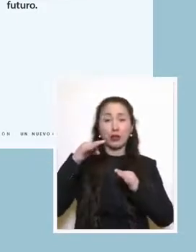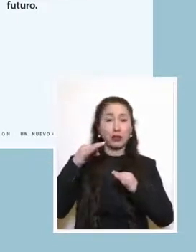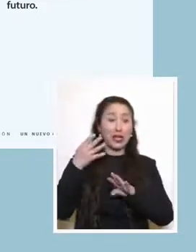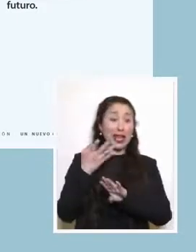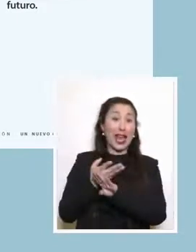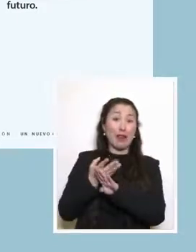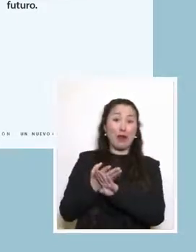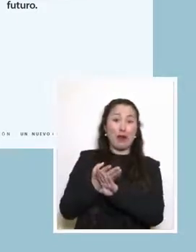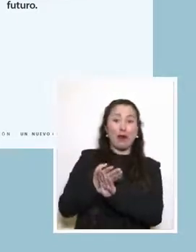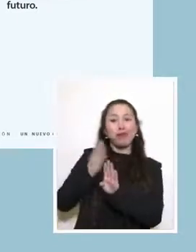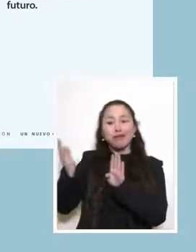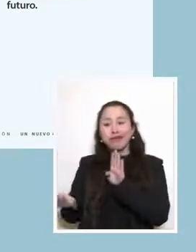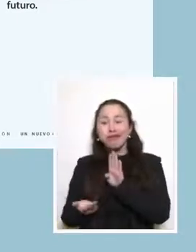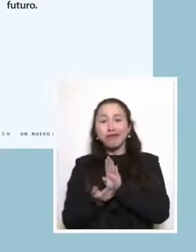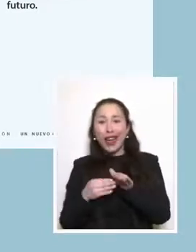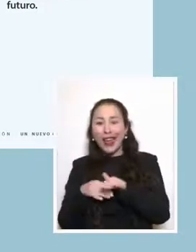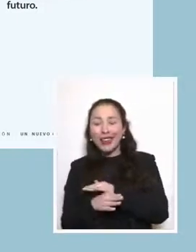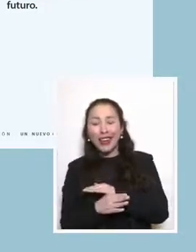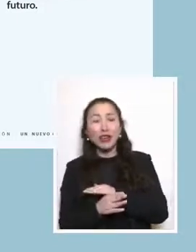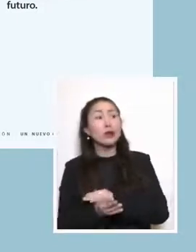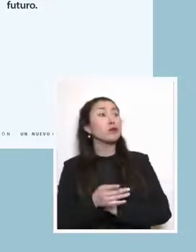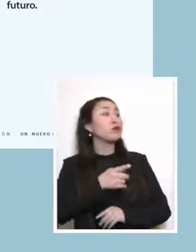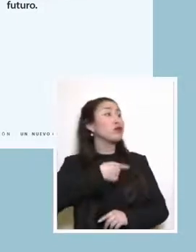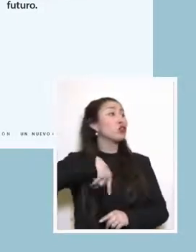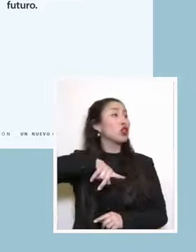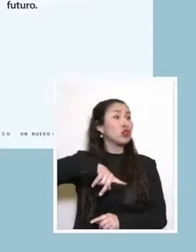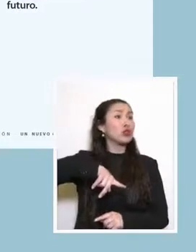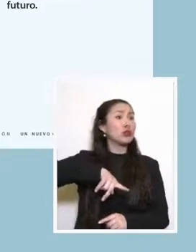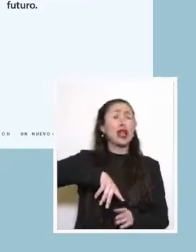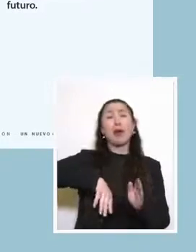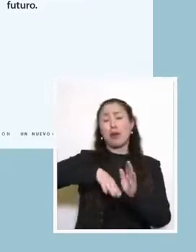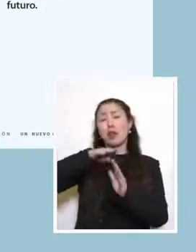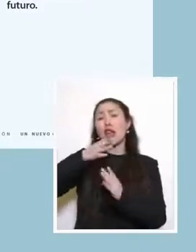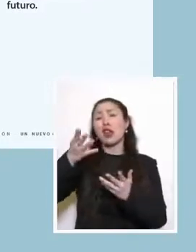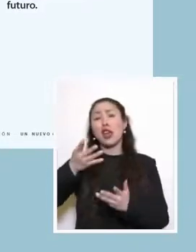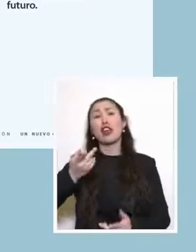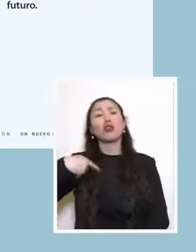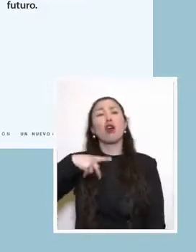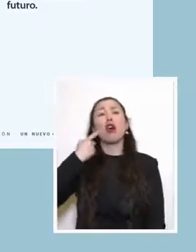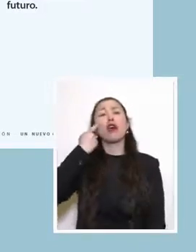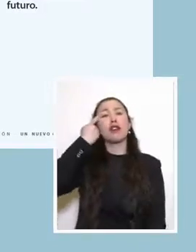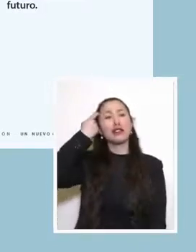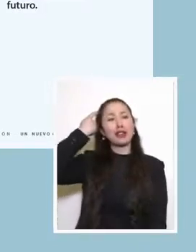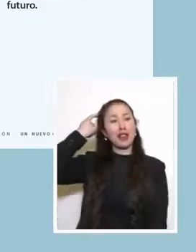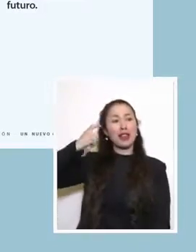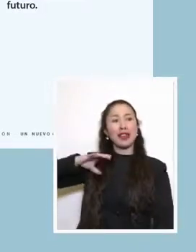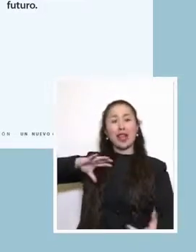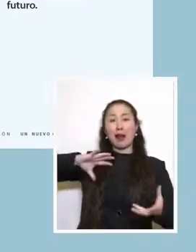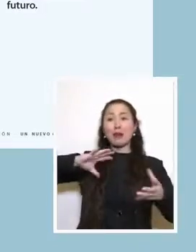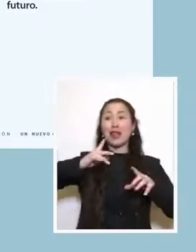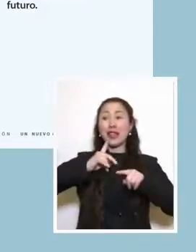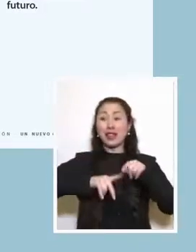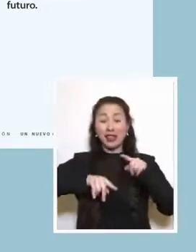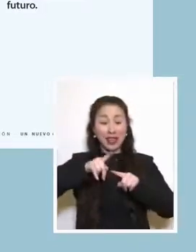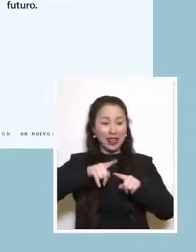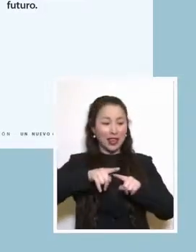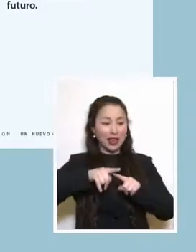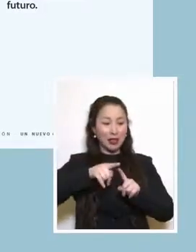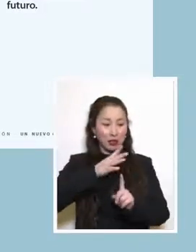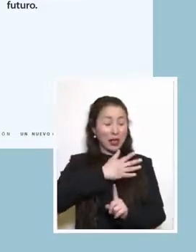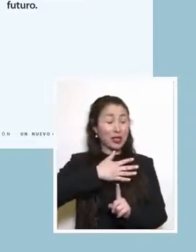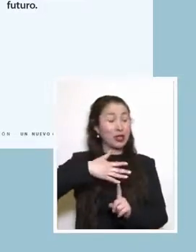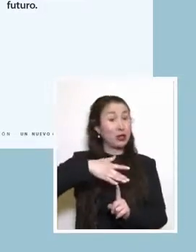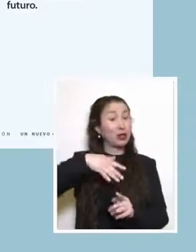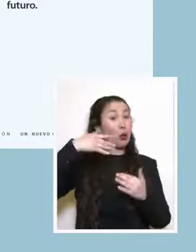informe. Muchos de nosotros y nosotras somos conscientes de que el mundo se encuentra en un momento decisivo. Y